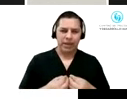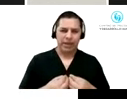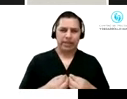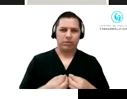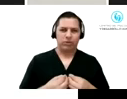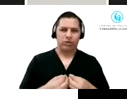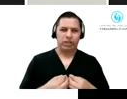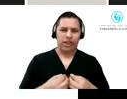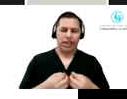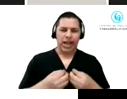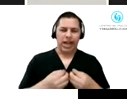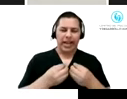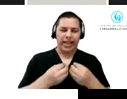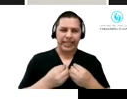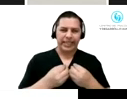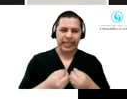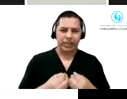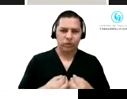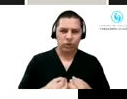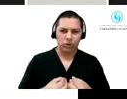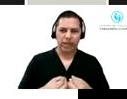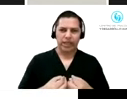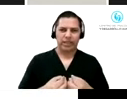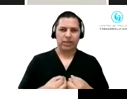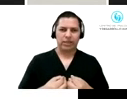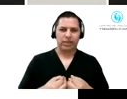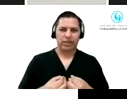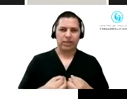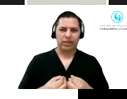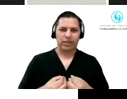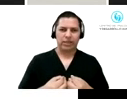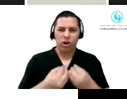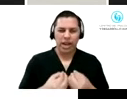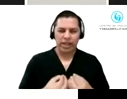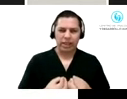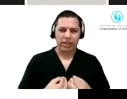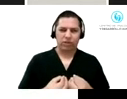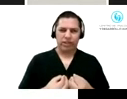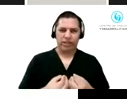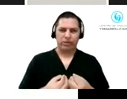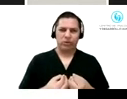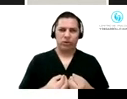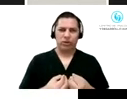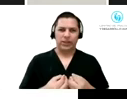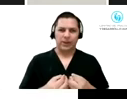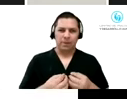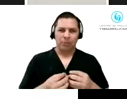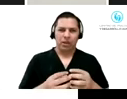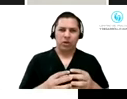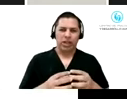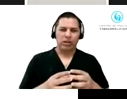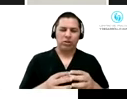depriman esas emociones, a que censuren esas emociones, a que no conecten con esas